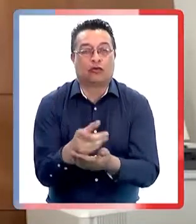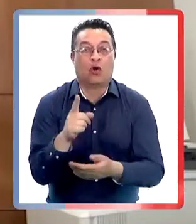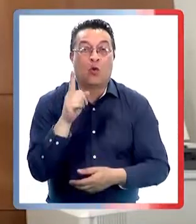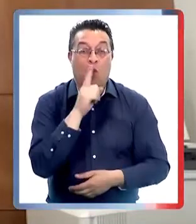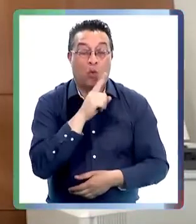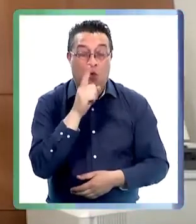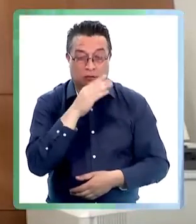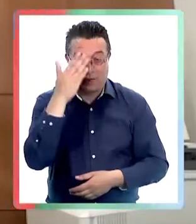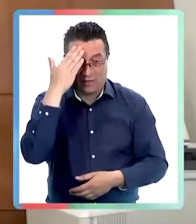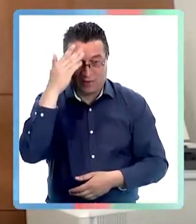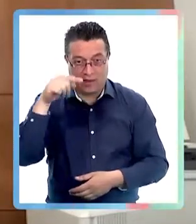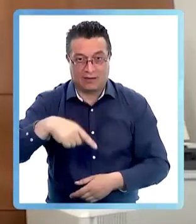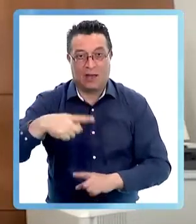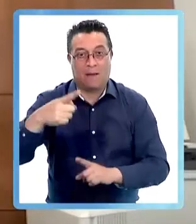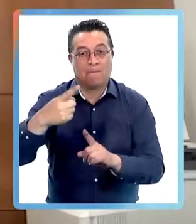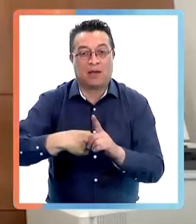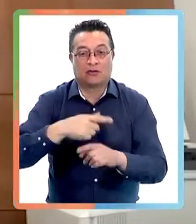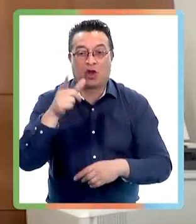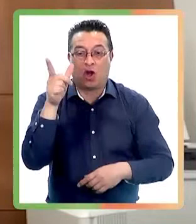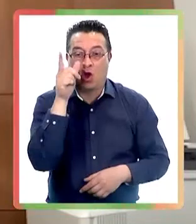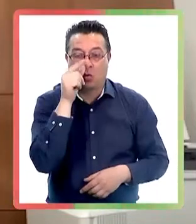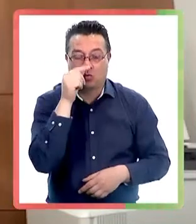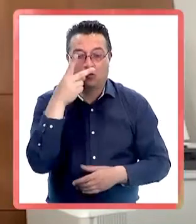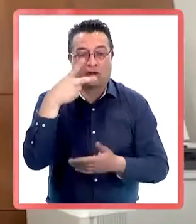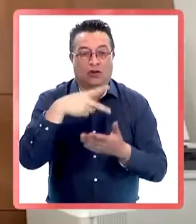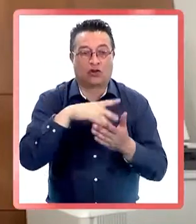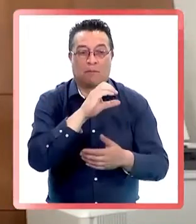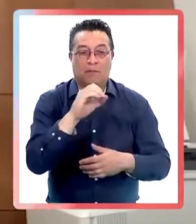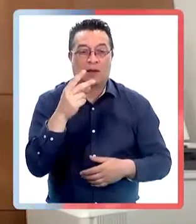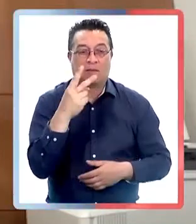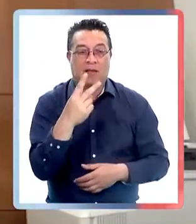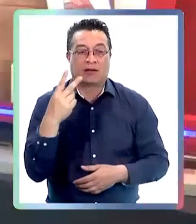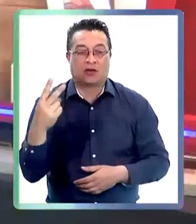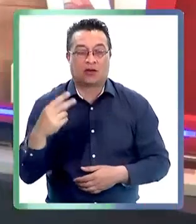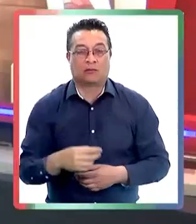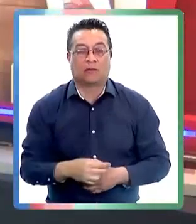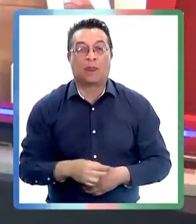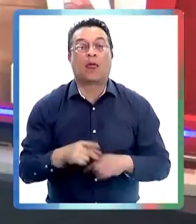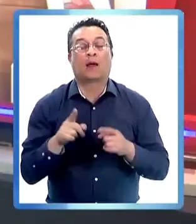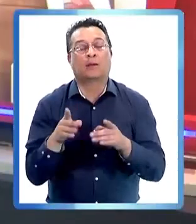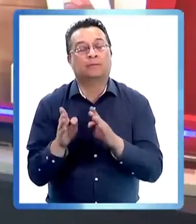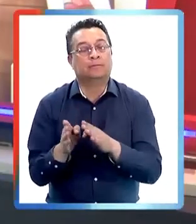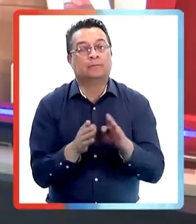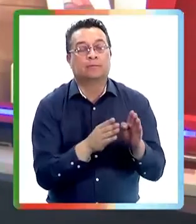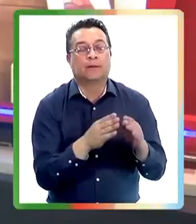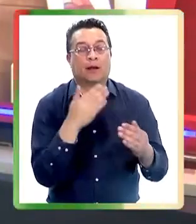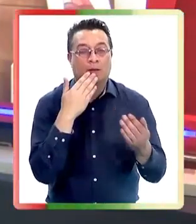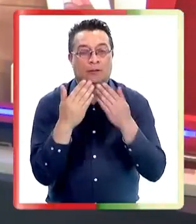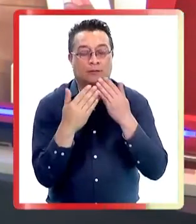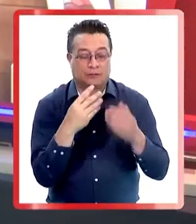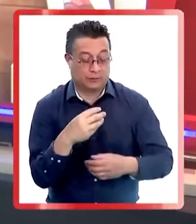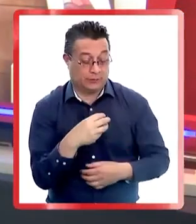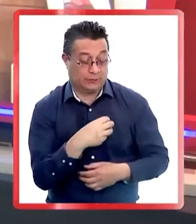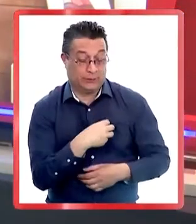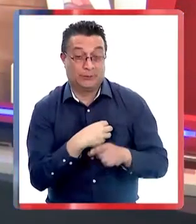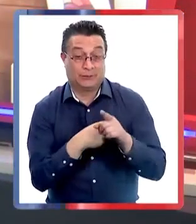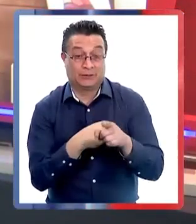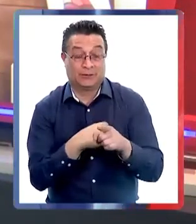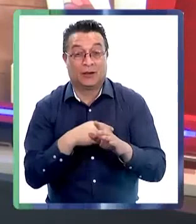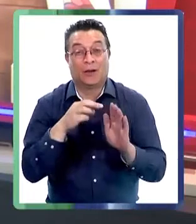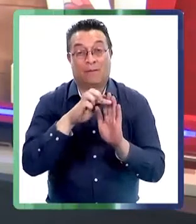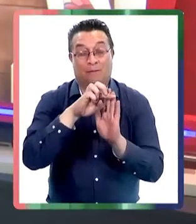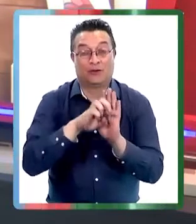los últimos días de este mes, del mes de octubre del 2022. Ya la quiero llevar a hablar sobre esa chapita que tiene usted ahí,